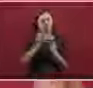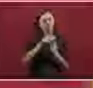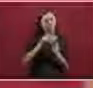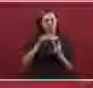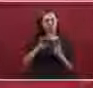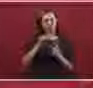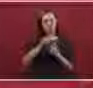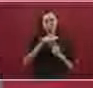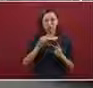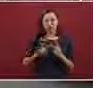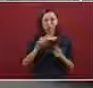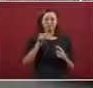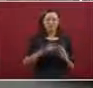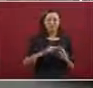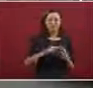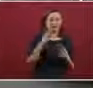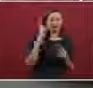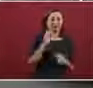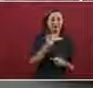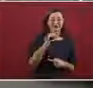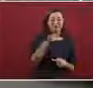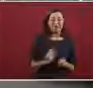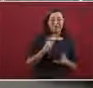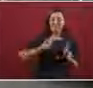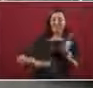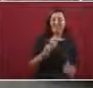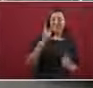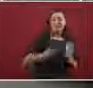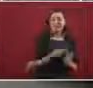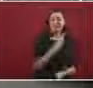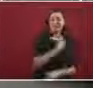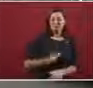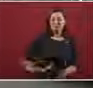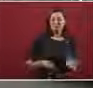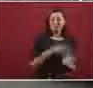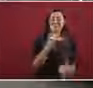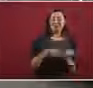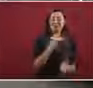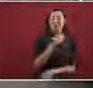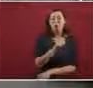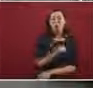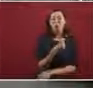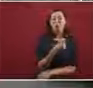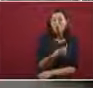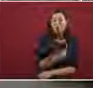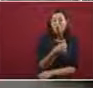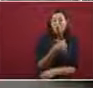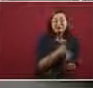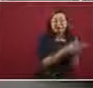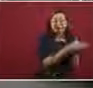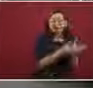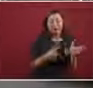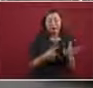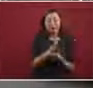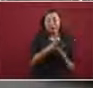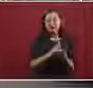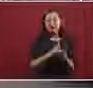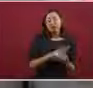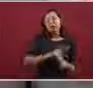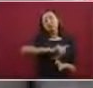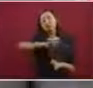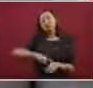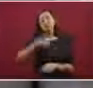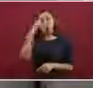Santana, 11 veces presidente de México, la primera mitad del siglo XIX, y Porfirio Díaz, 34